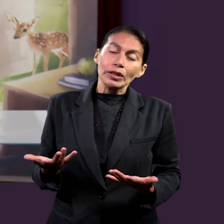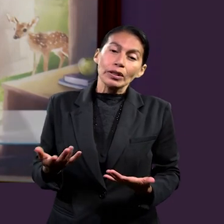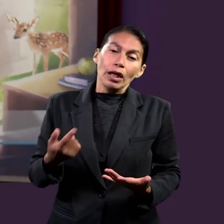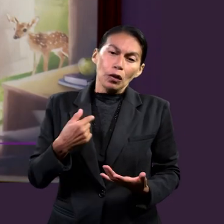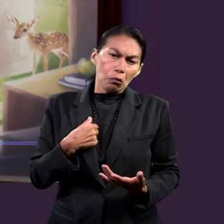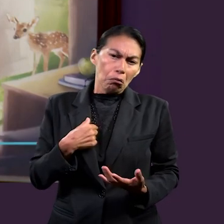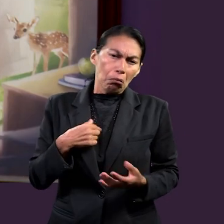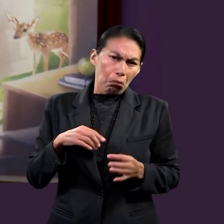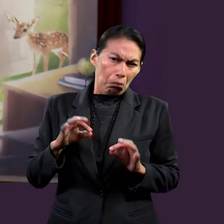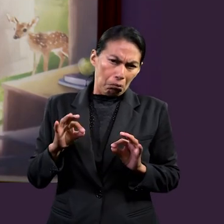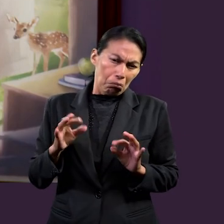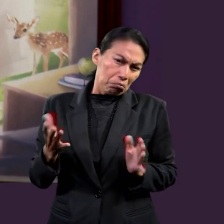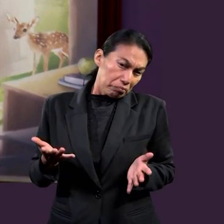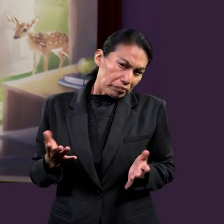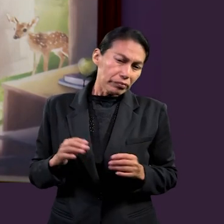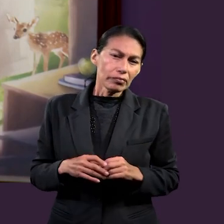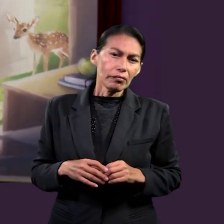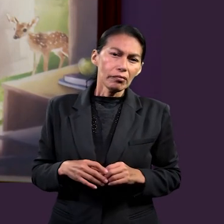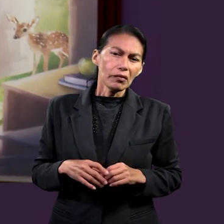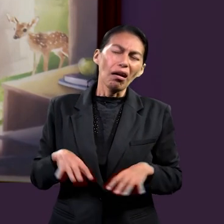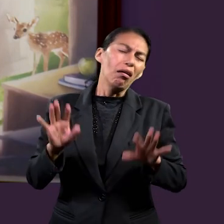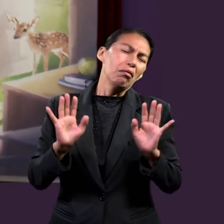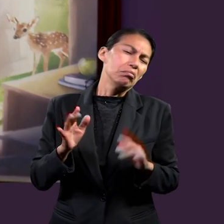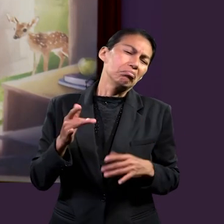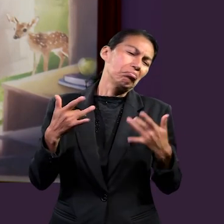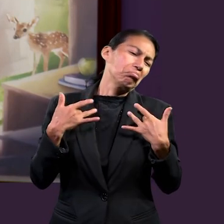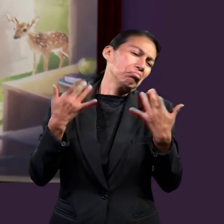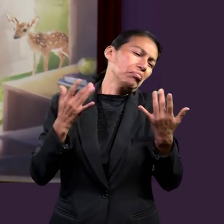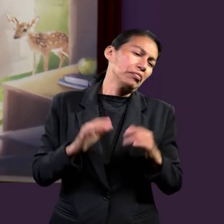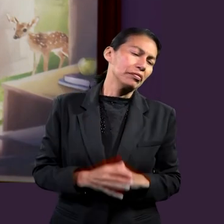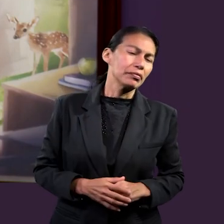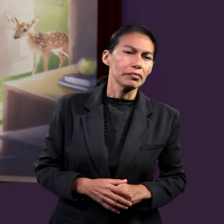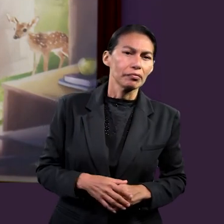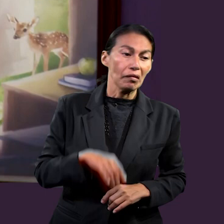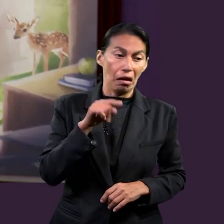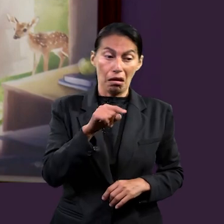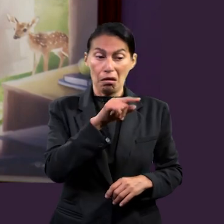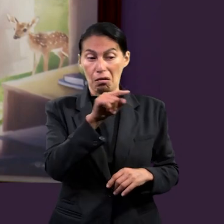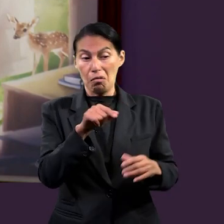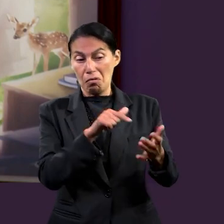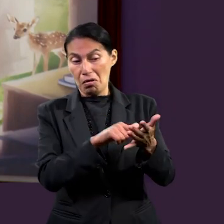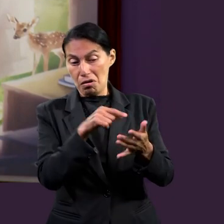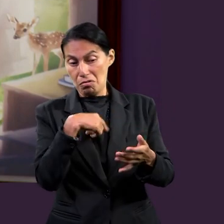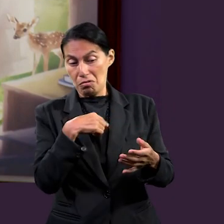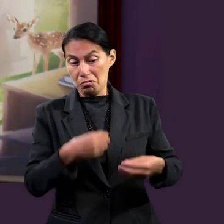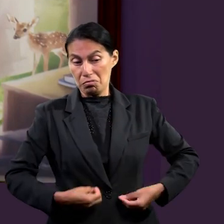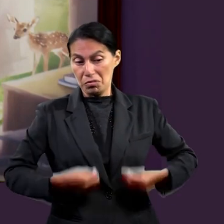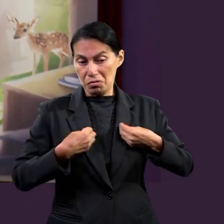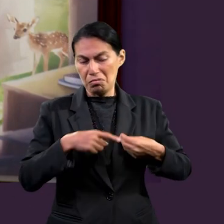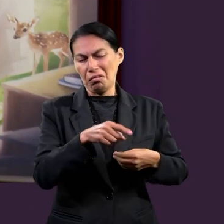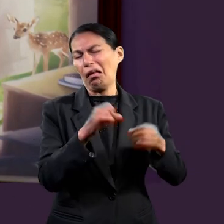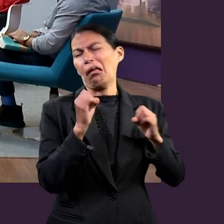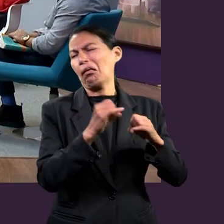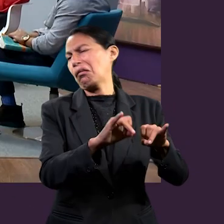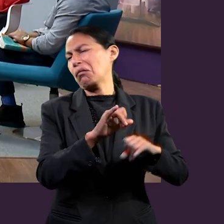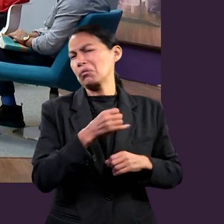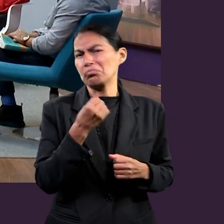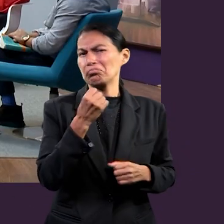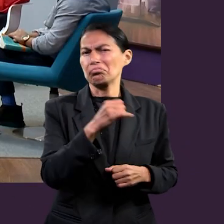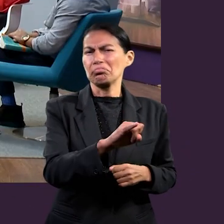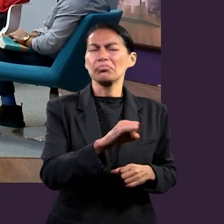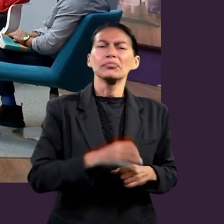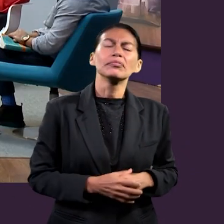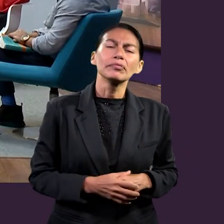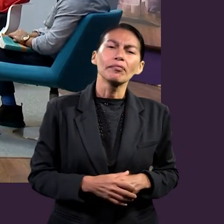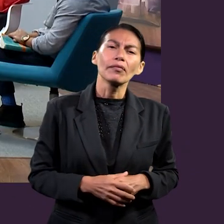ser, o sea, a mí no me afecta, ¿no? O yo soy así, o de donde yo vengo, así nos tratamos. Pero